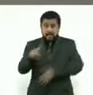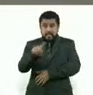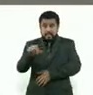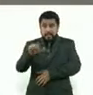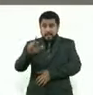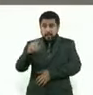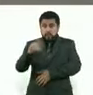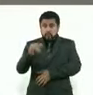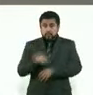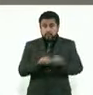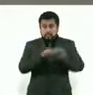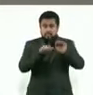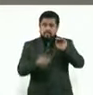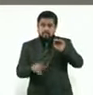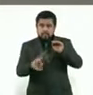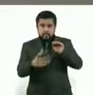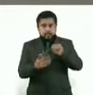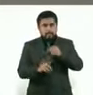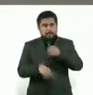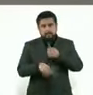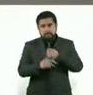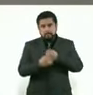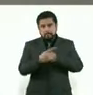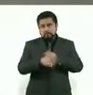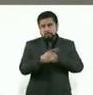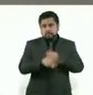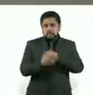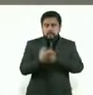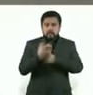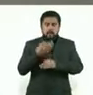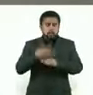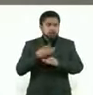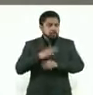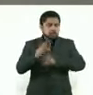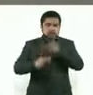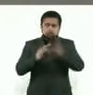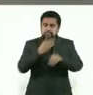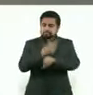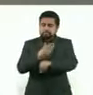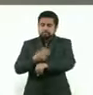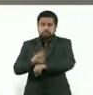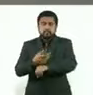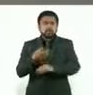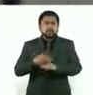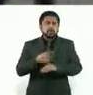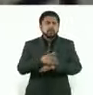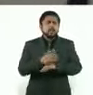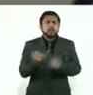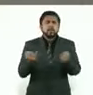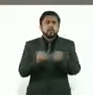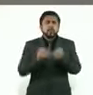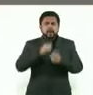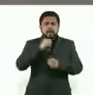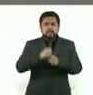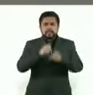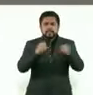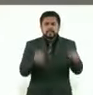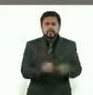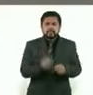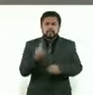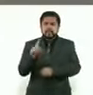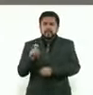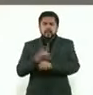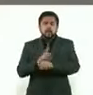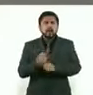Entonces está atendida esta vialidad. En esta zona que estamos, en este lugar, el sistema de aguas de la Ciudad de México está corrigiendo